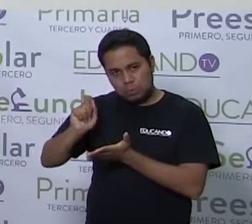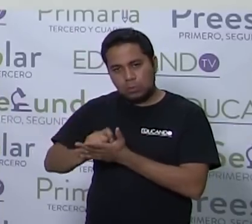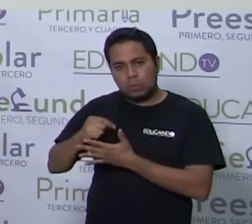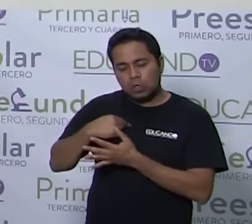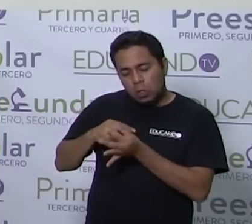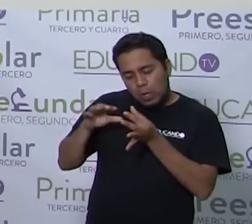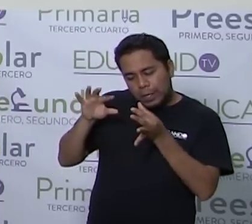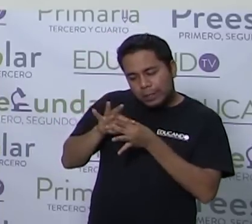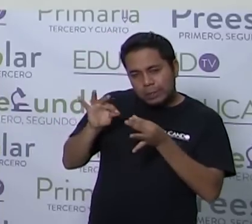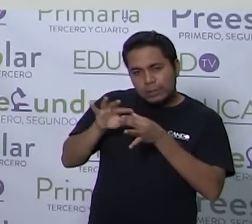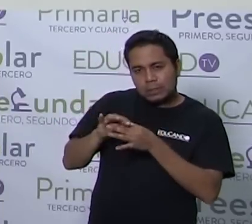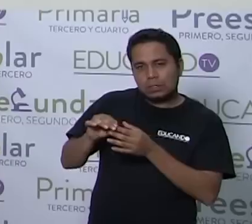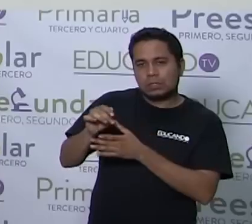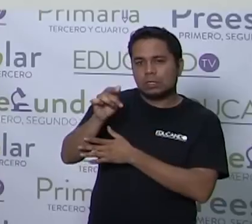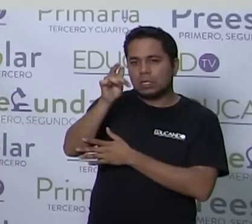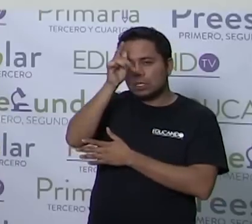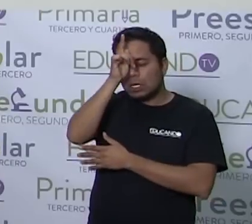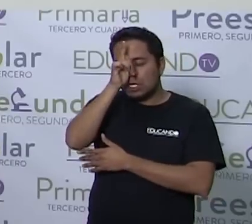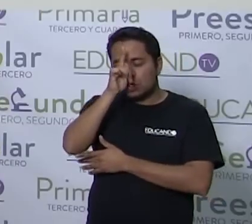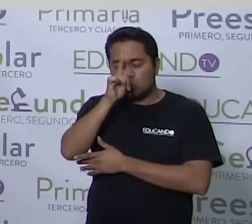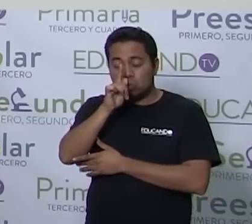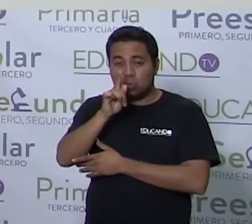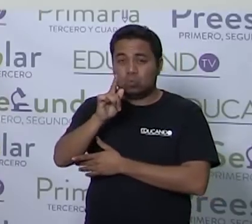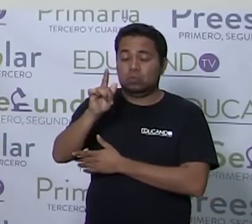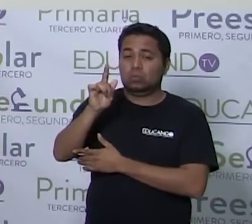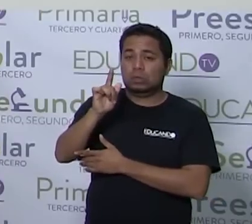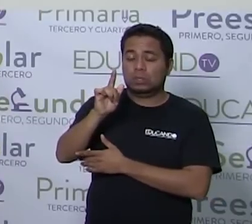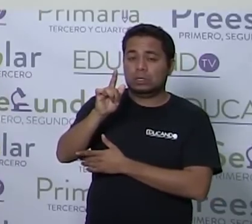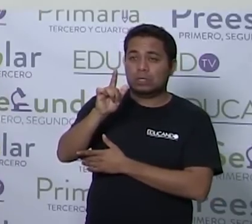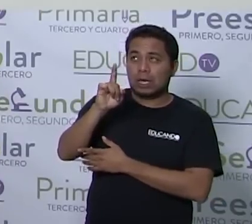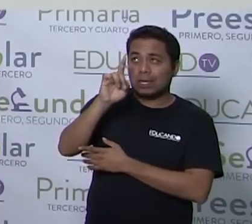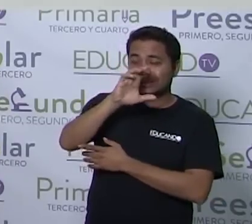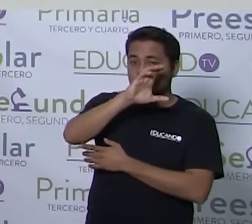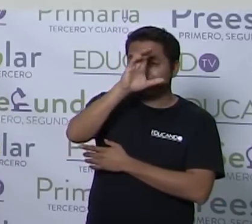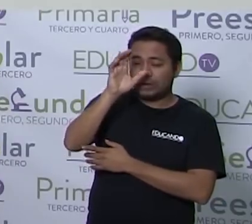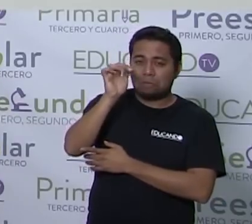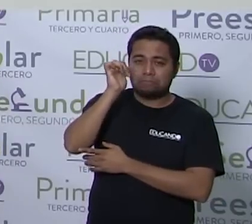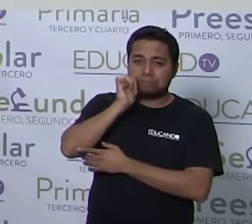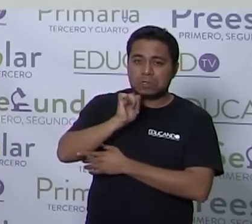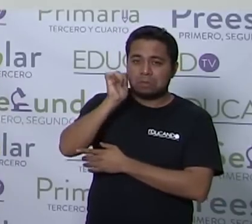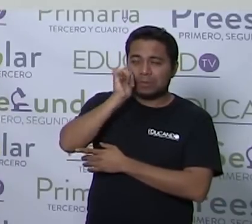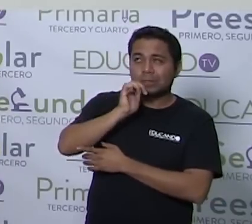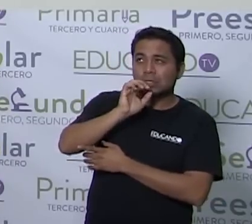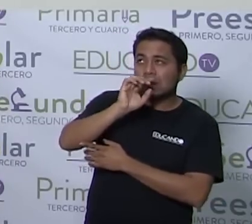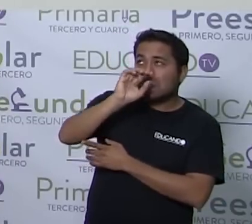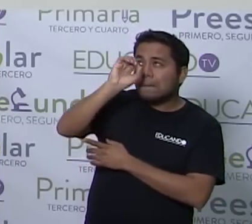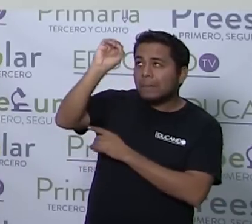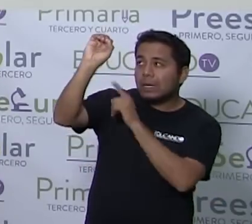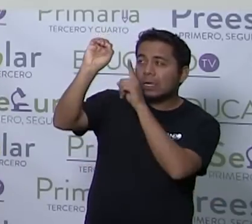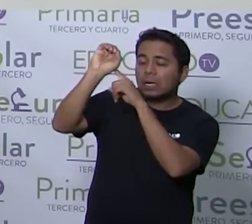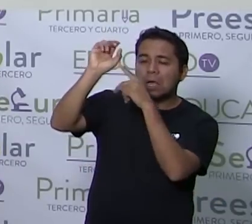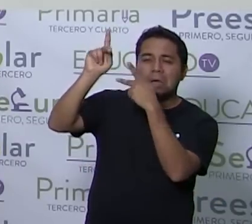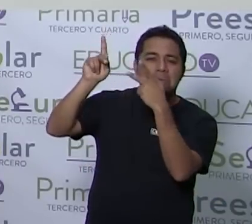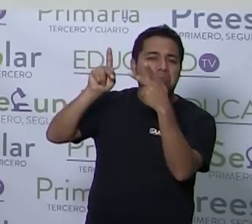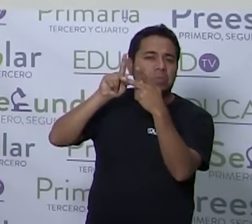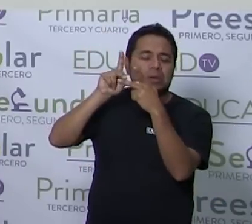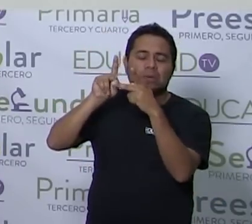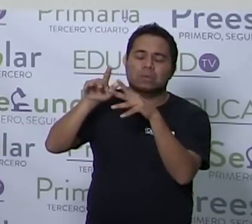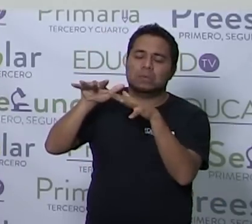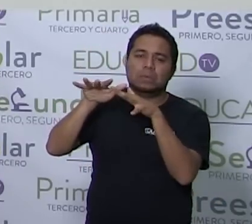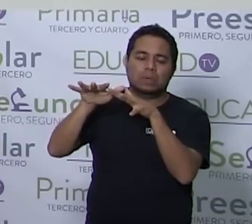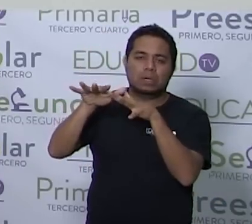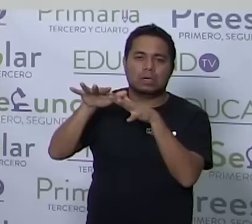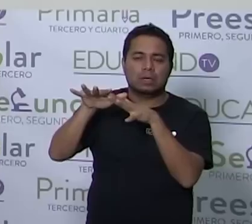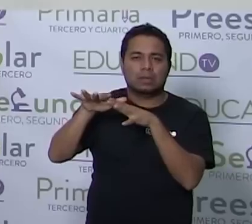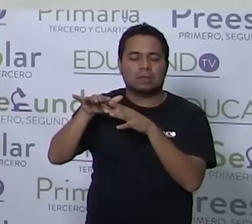describo, la luna siempre está en el cielo, estupenda, pura, perfecta, voy a hacer